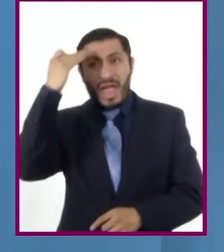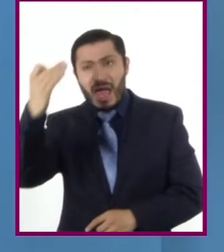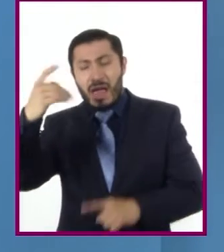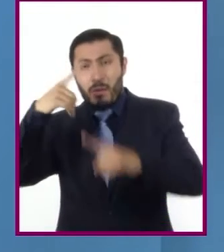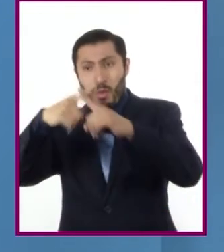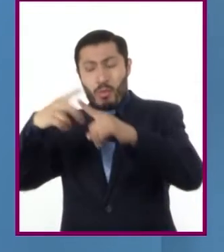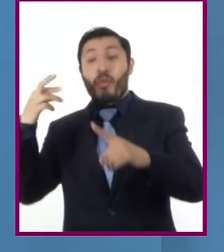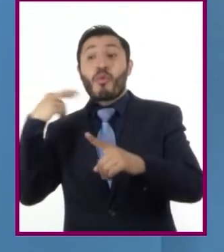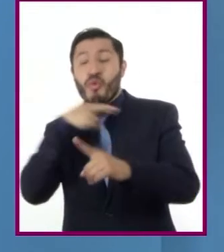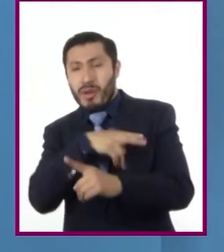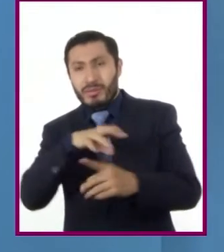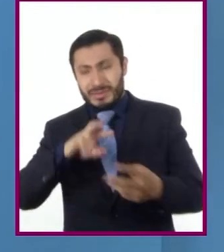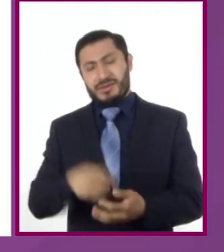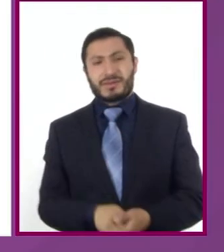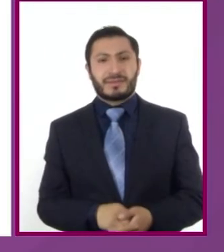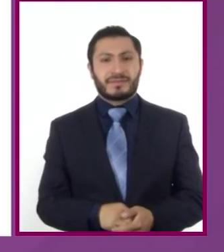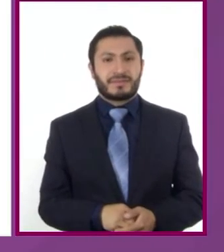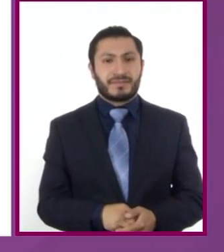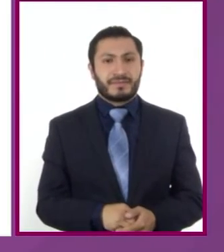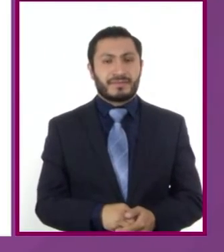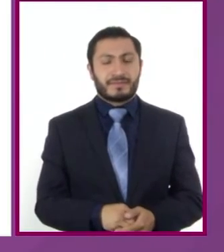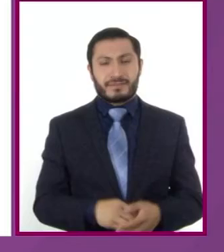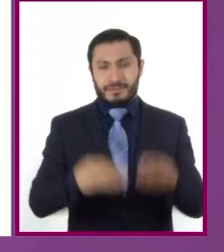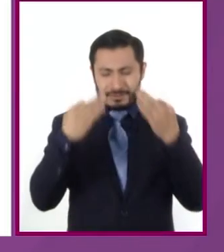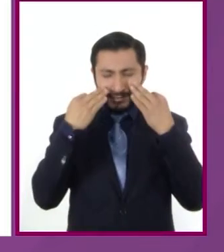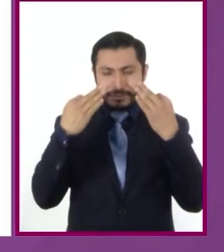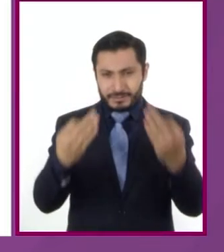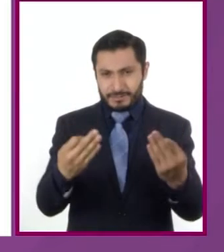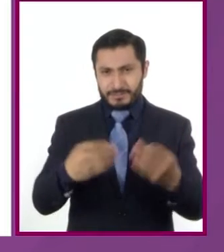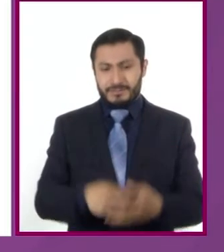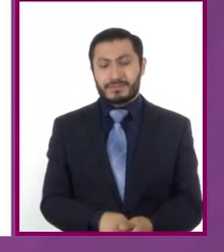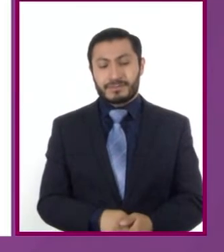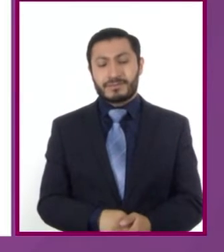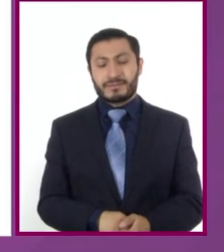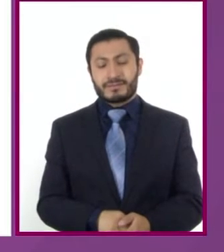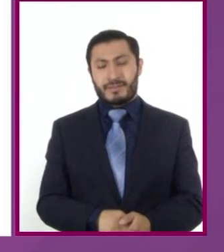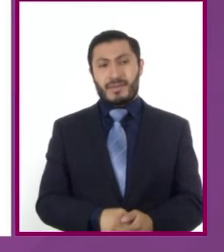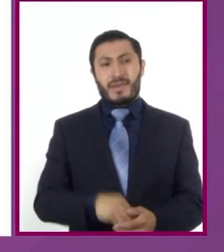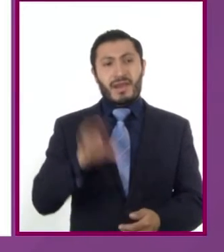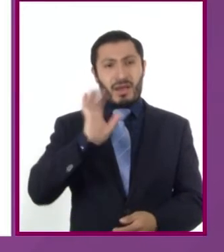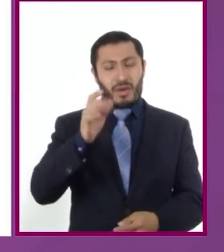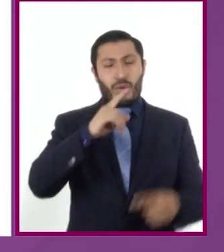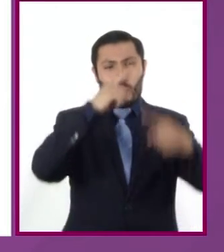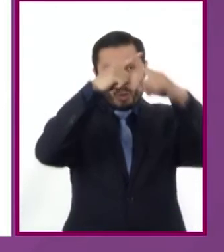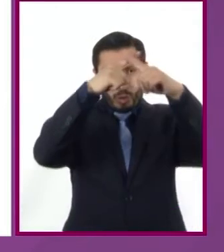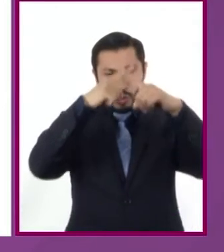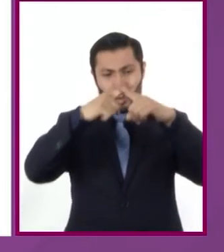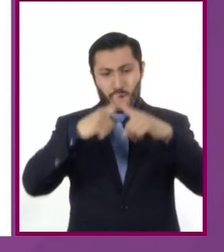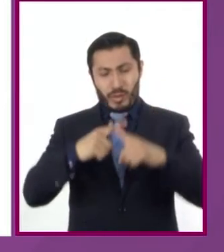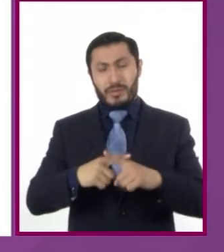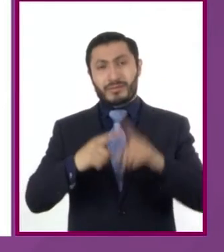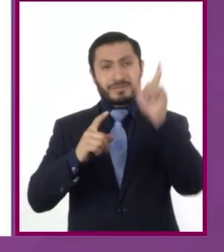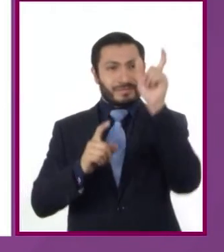rapidez, de la siguiente manera. Observemos que al multiplicar estas dos